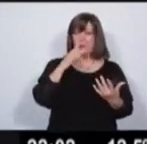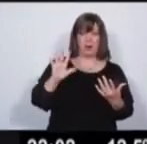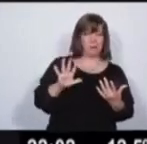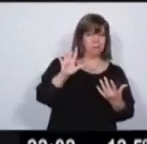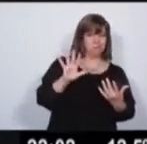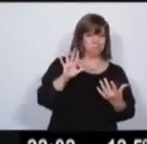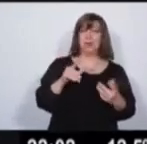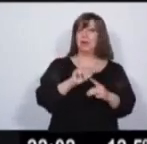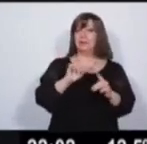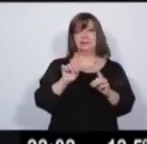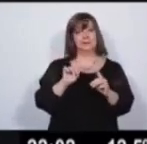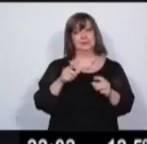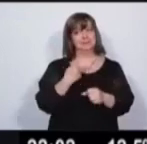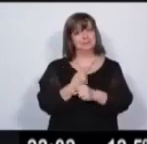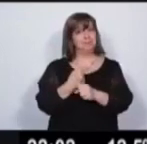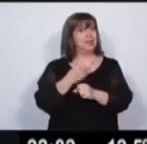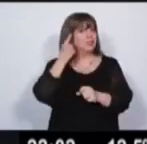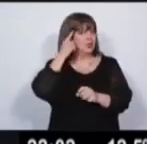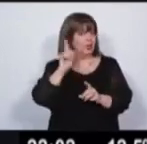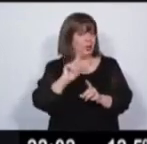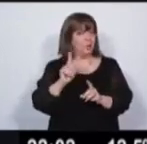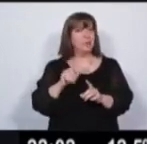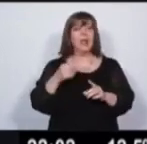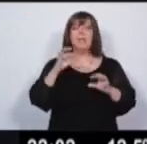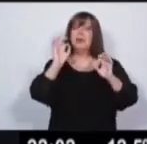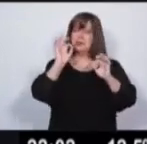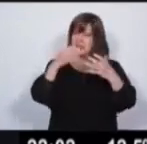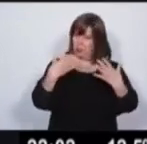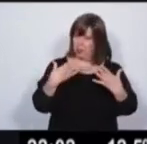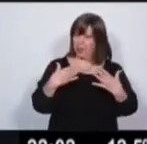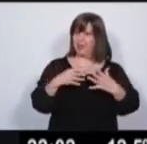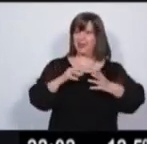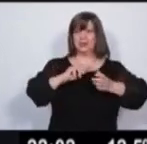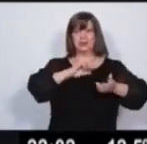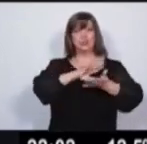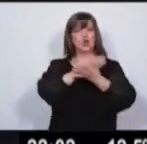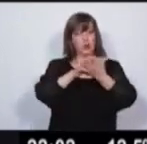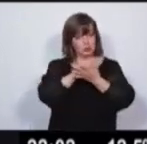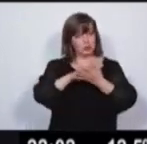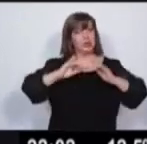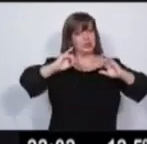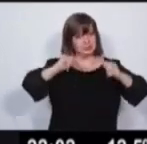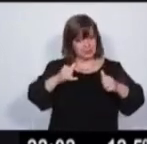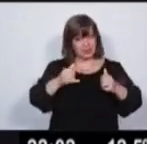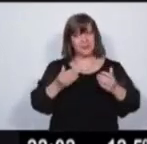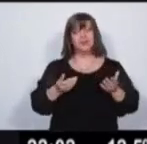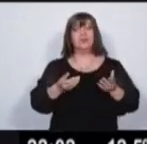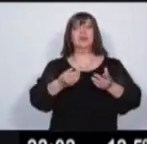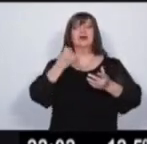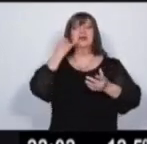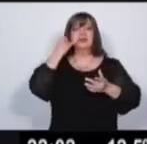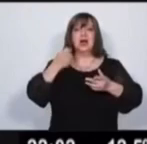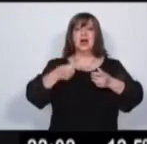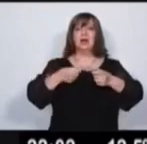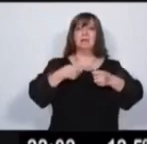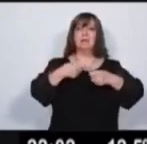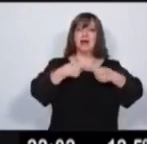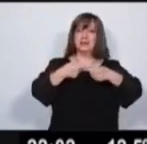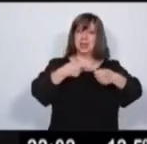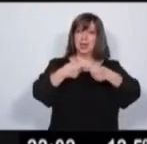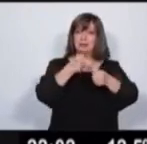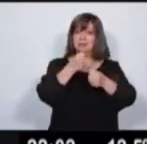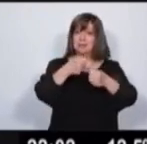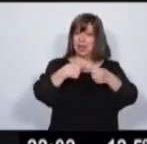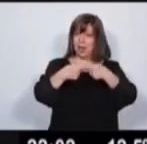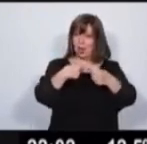trazando directrices económicas Sabiendo A dónde va la provincia generar el crecimiento hacia esos lugares y allí